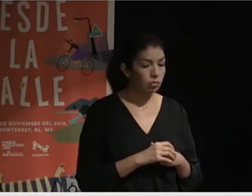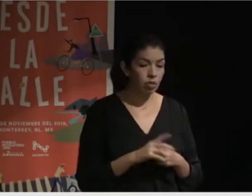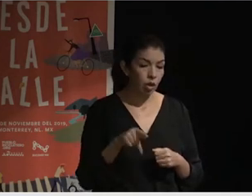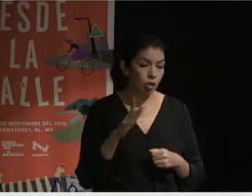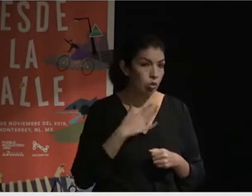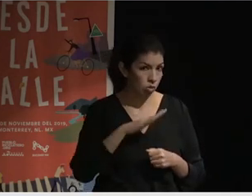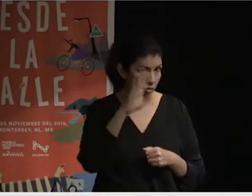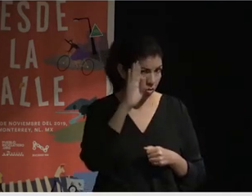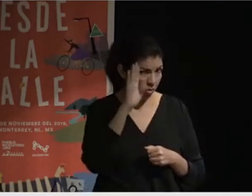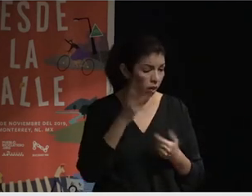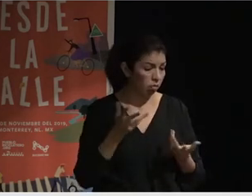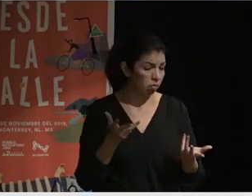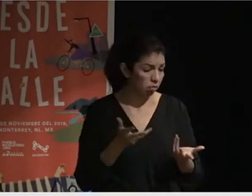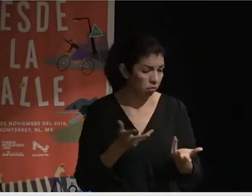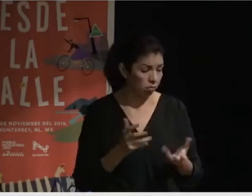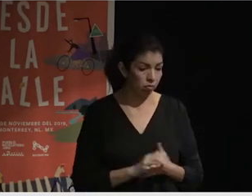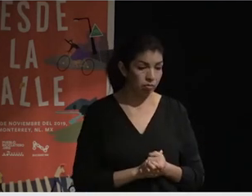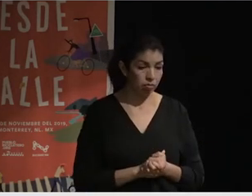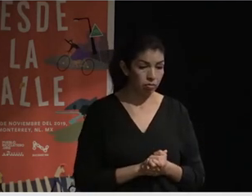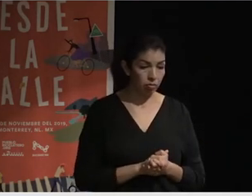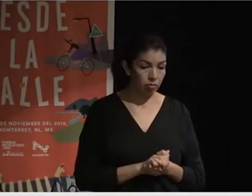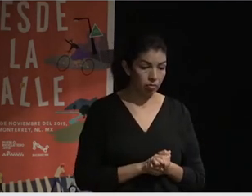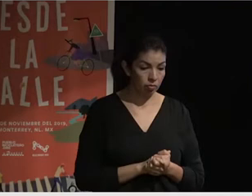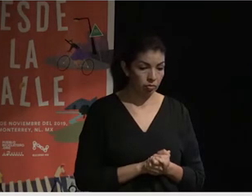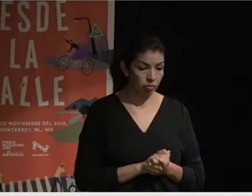podemos abordar o qué ideas tienen.